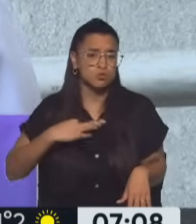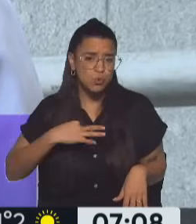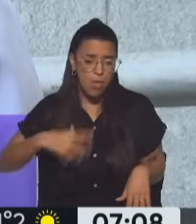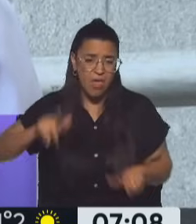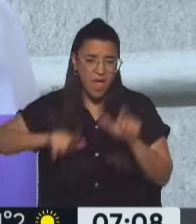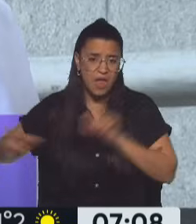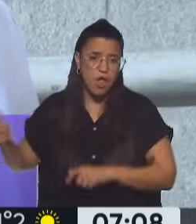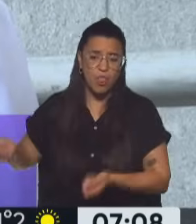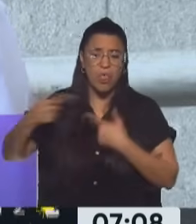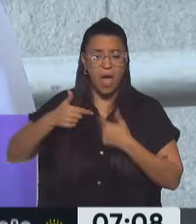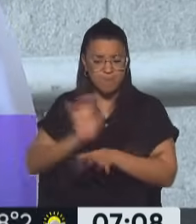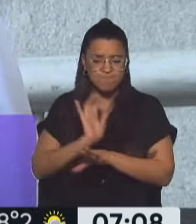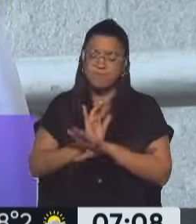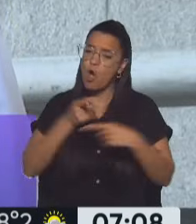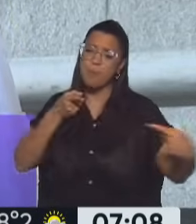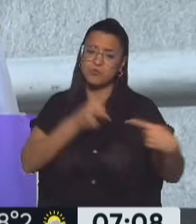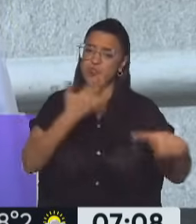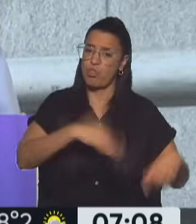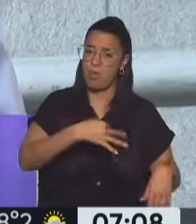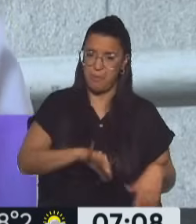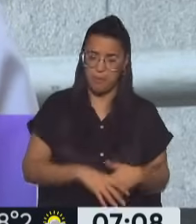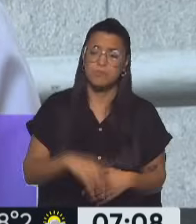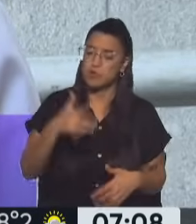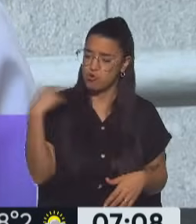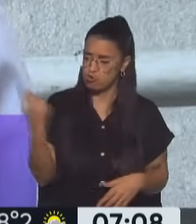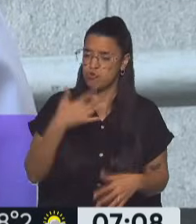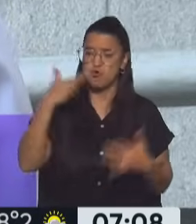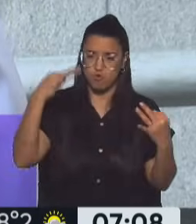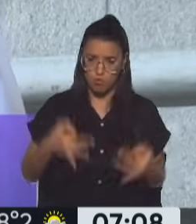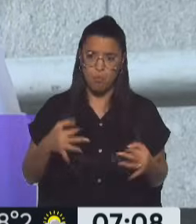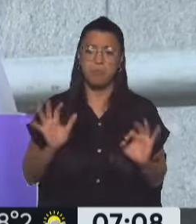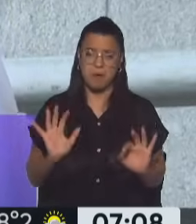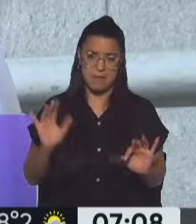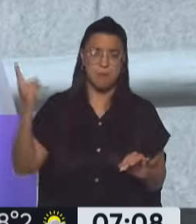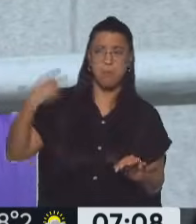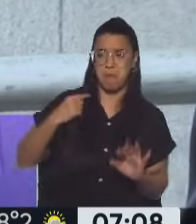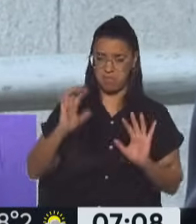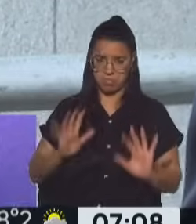lugar de oposición, así que vamos a cumplir ese mandato.